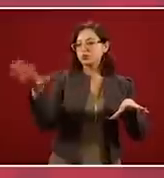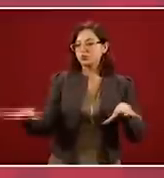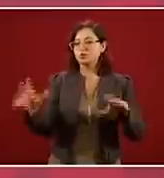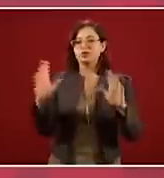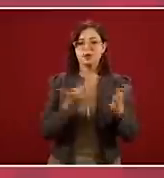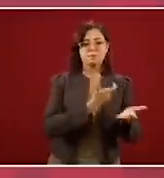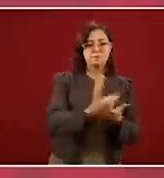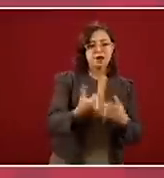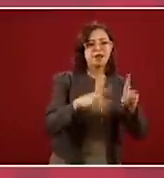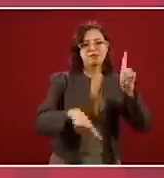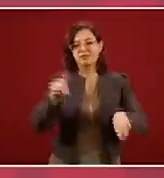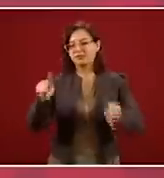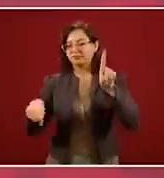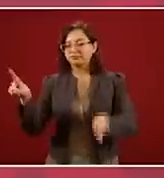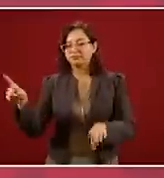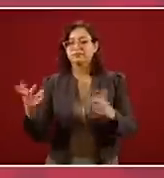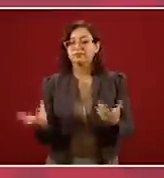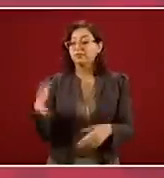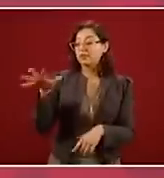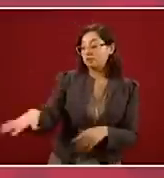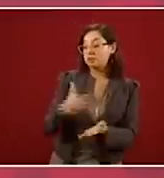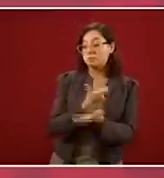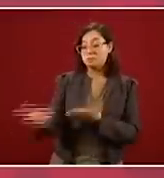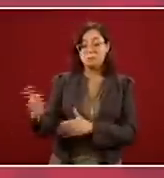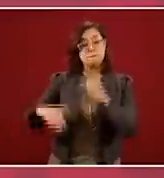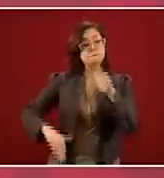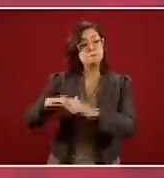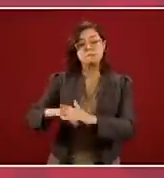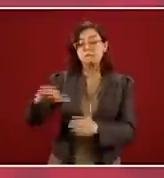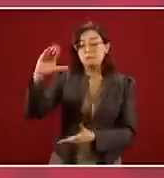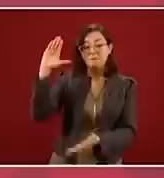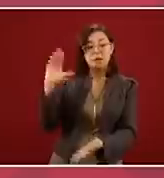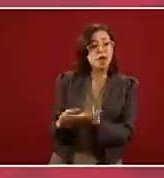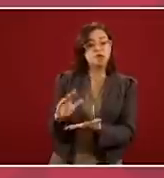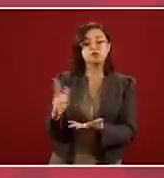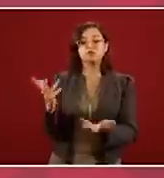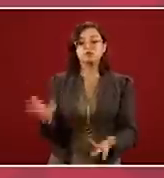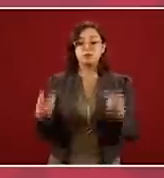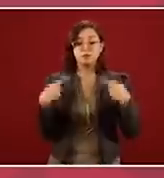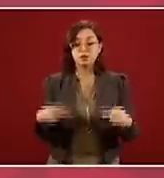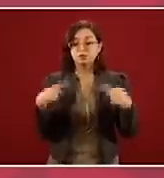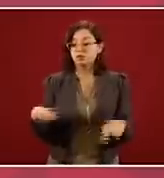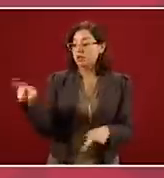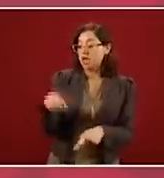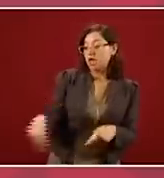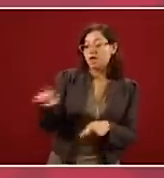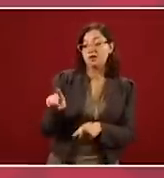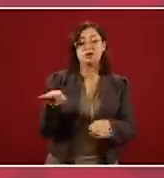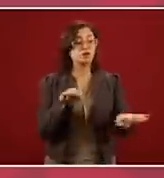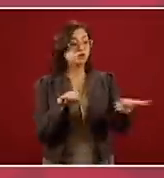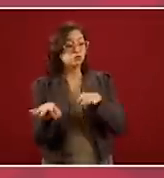zona era la que recibía menos salario mínimo y los trabajadores